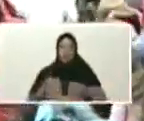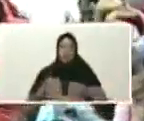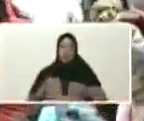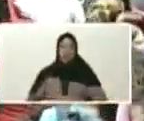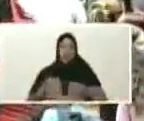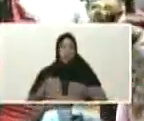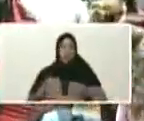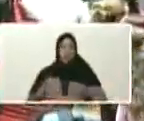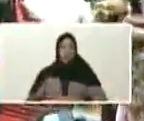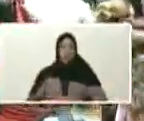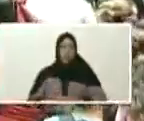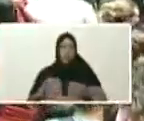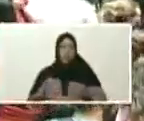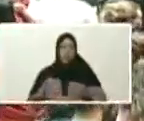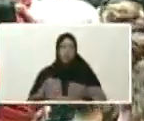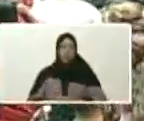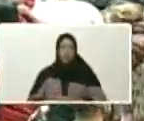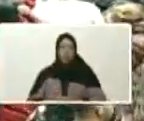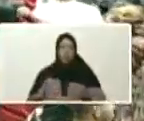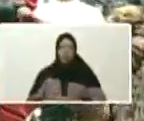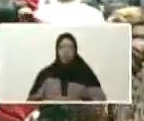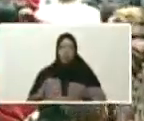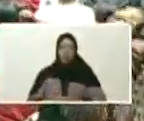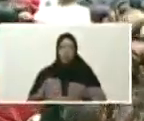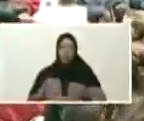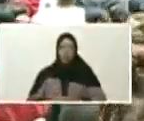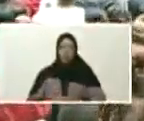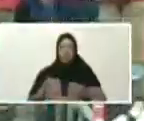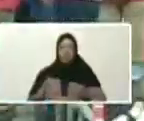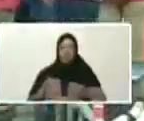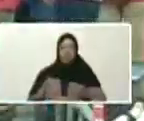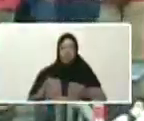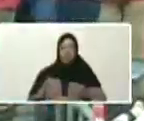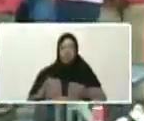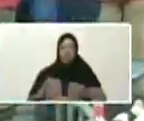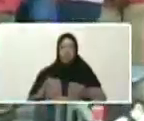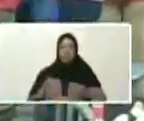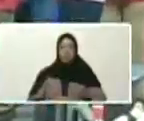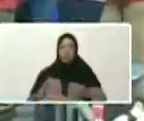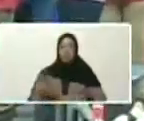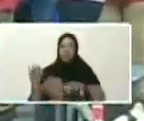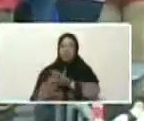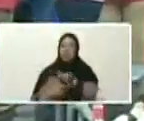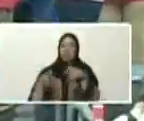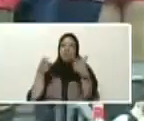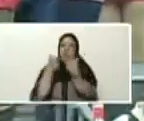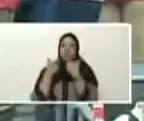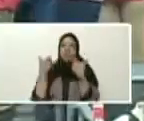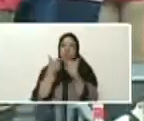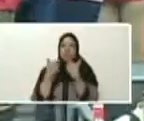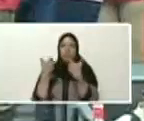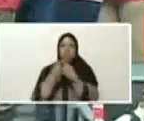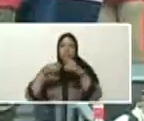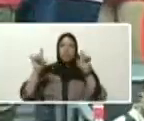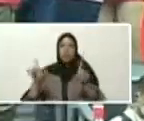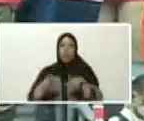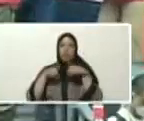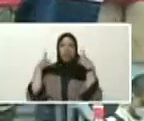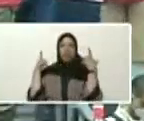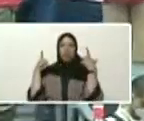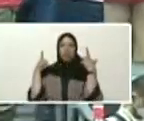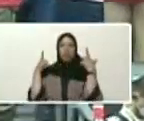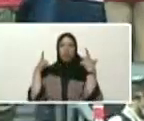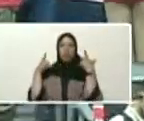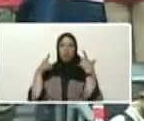Presidente, para mí es un honor entregarle a los guerreros y a las guerreras de La Guaira